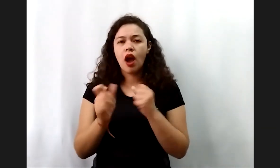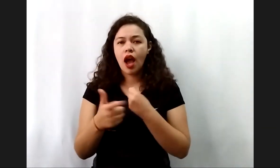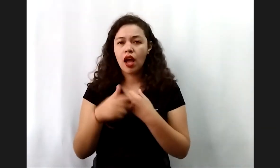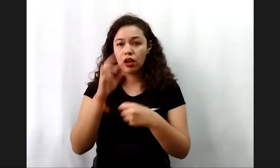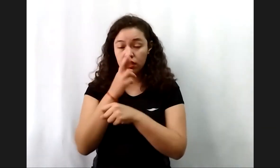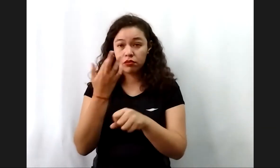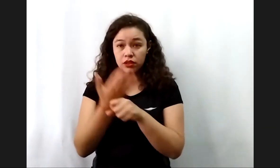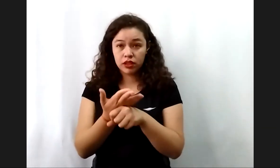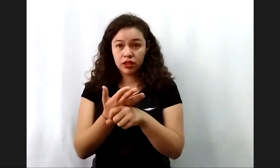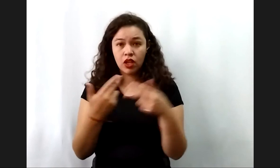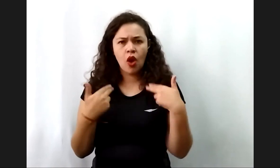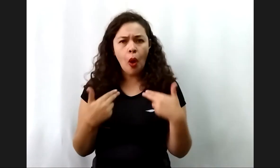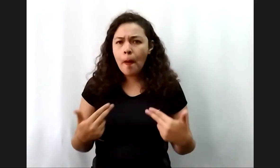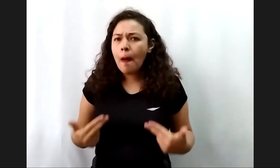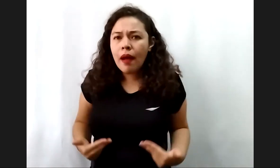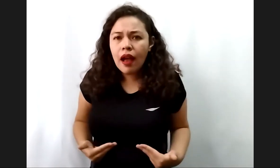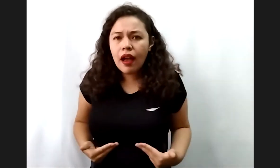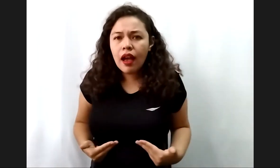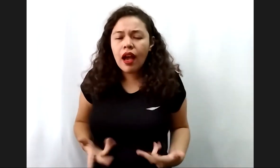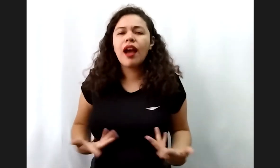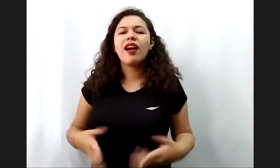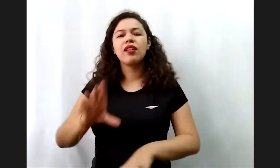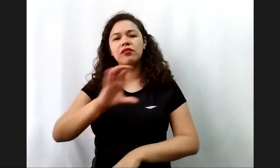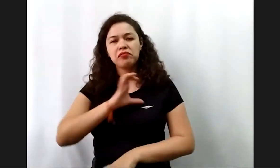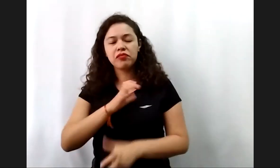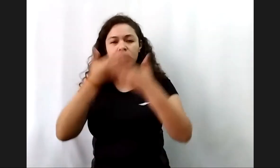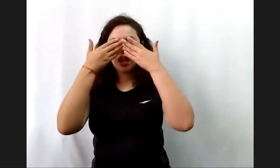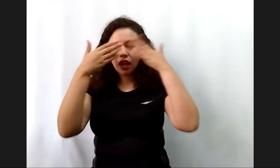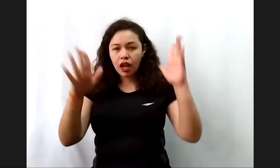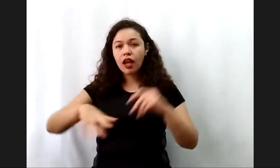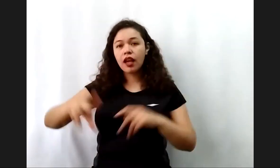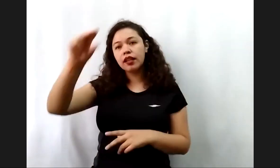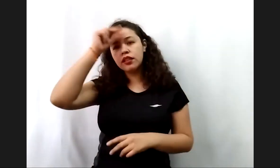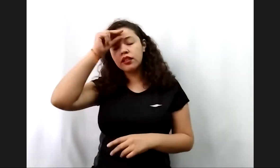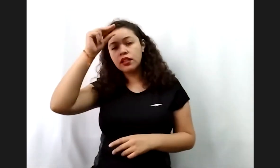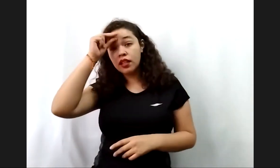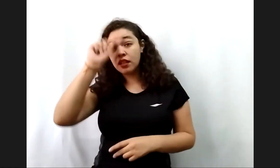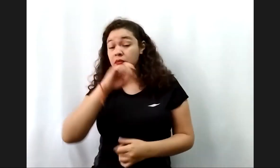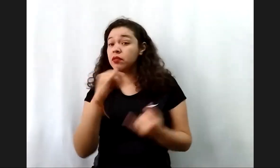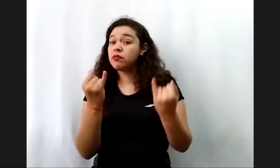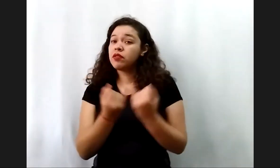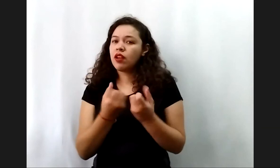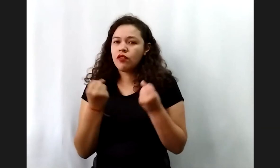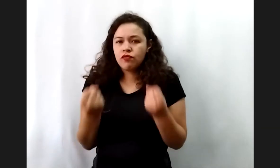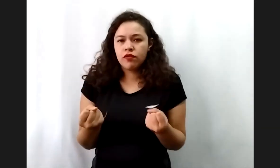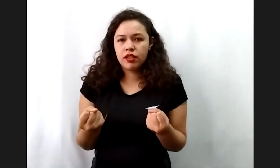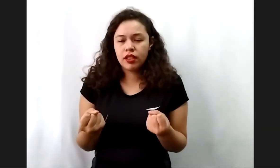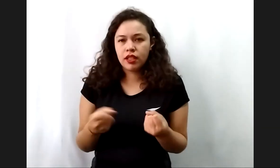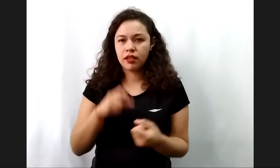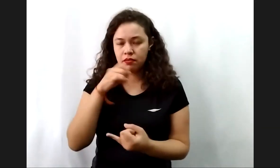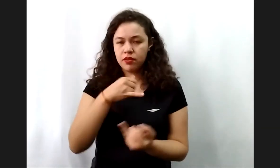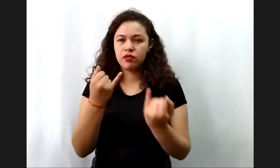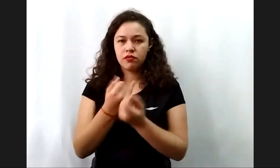dejas de ser humano, cálido, abierto, inteligente, pero también firme, también